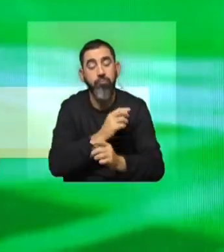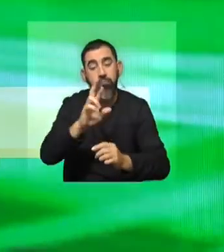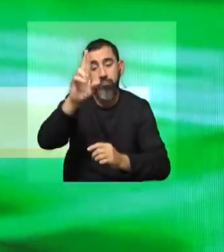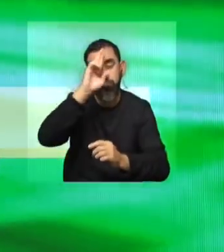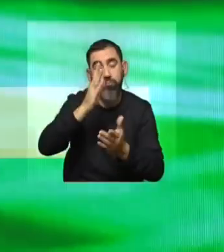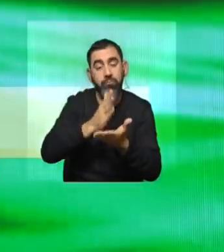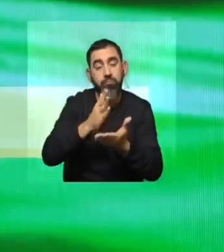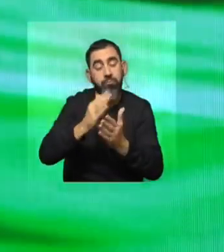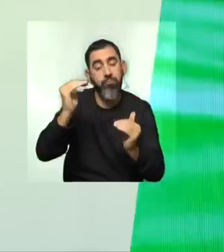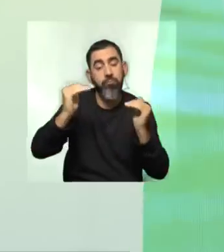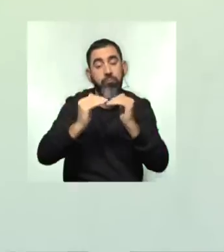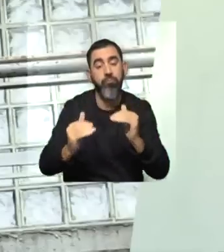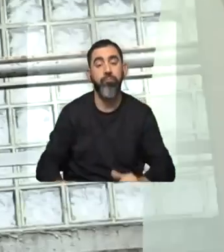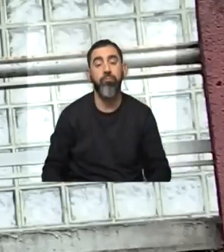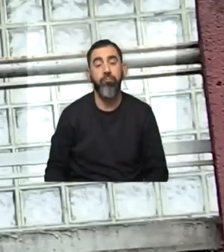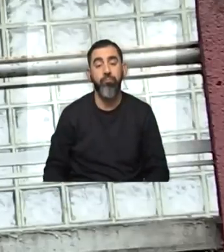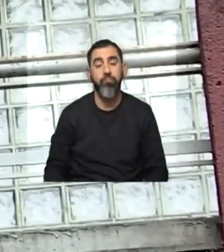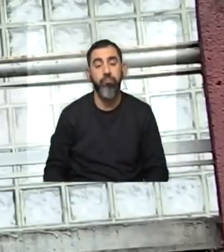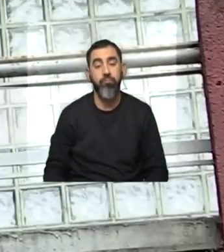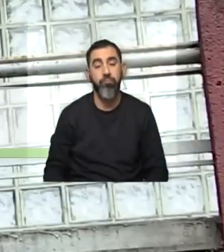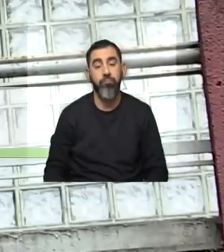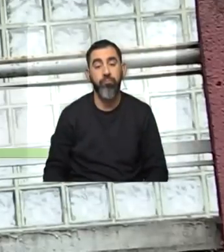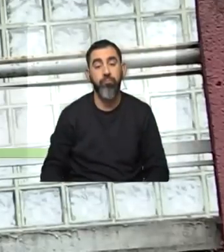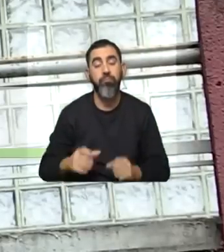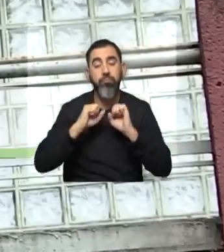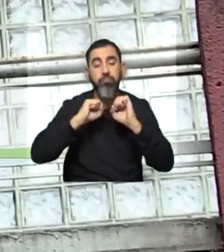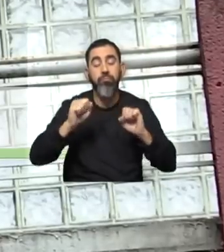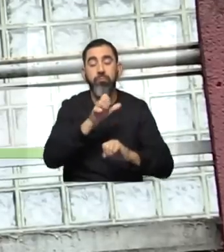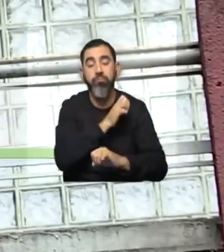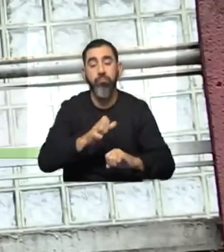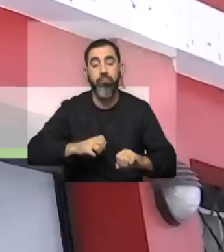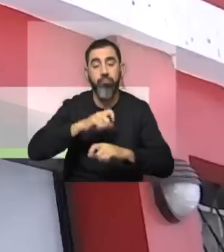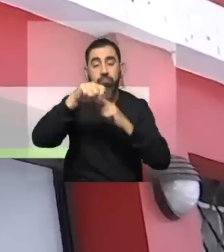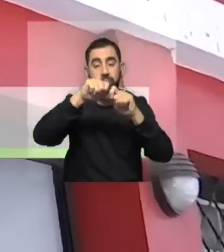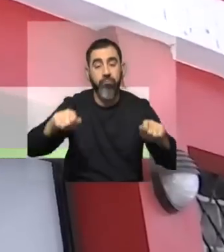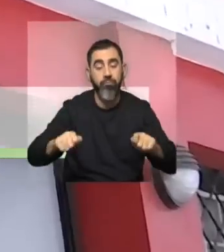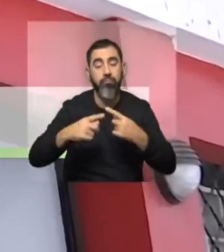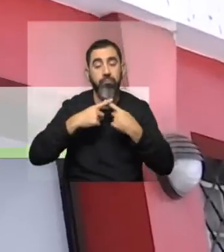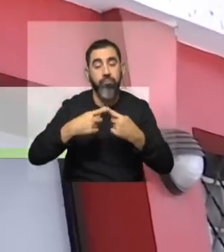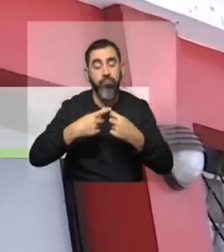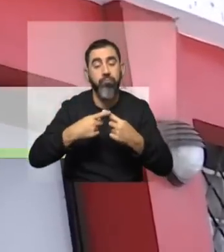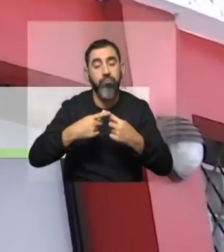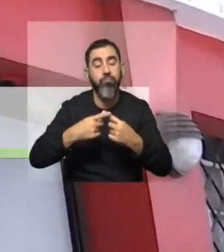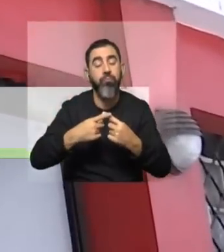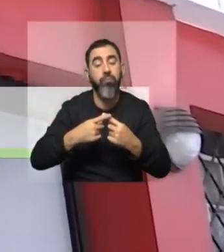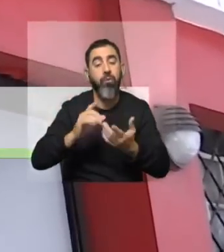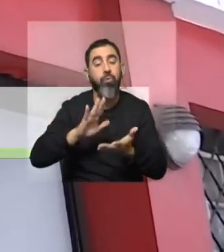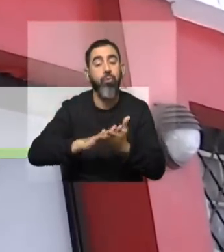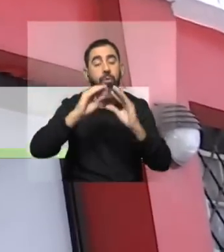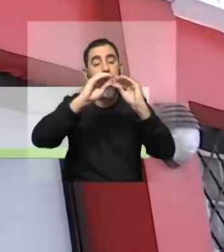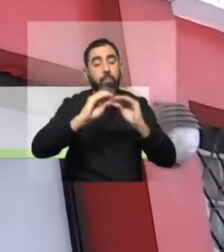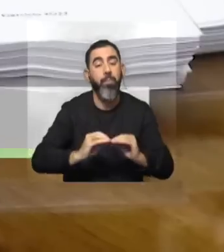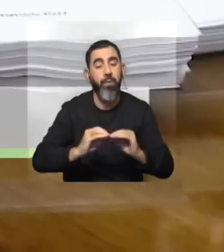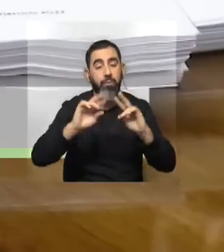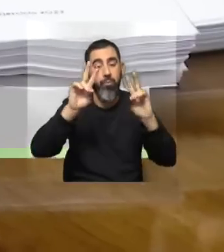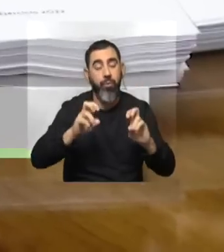respetar el derecho de igualdad. A esta hora, el secretariado ejecutivo del PIT-CNT discute sobre los alcances de la rendición de